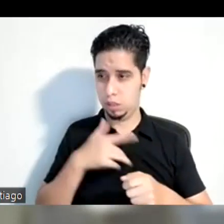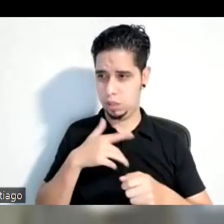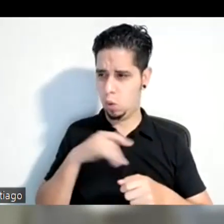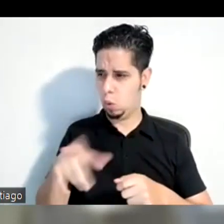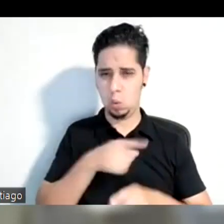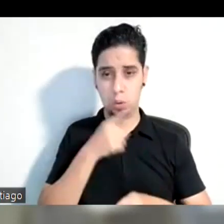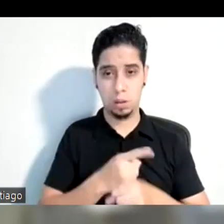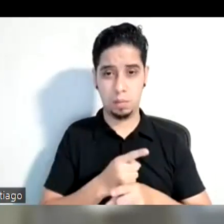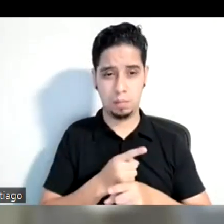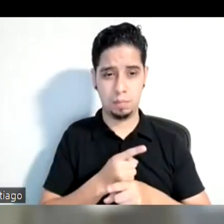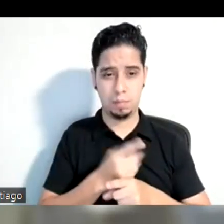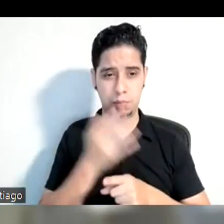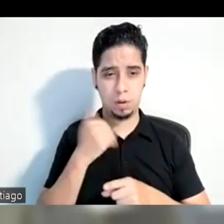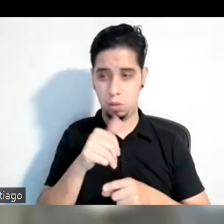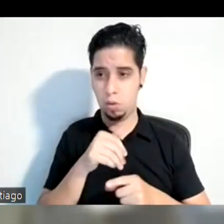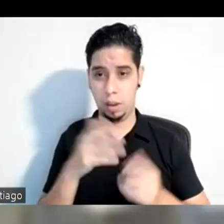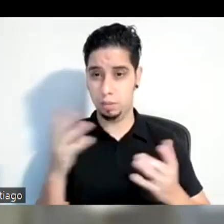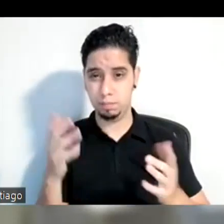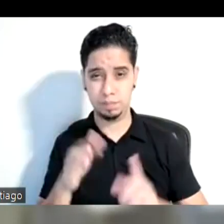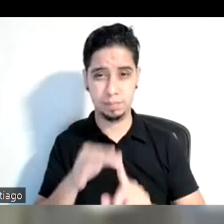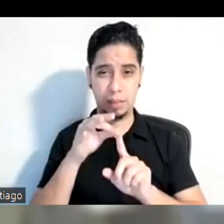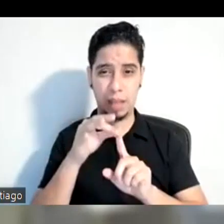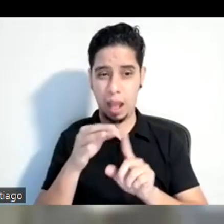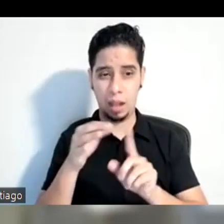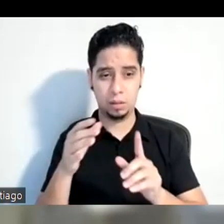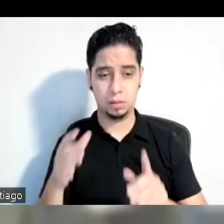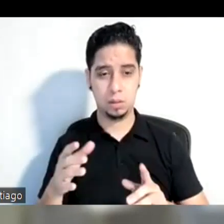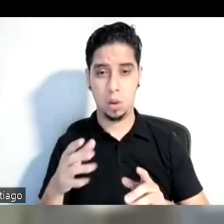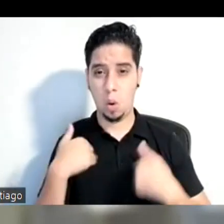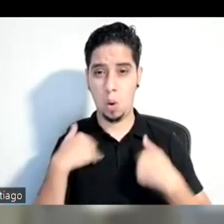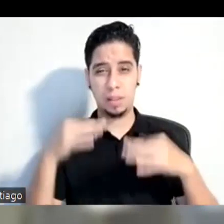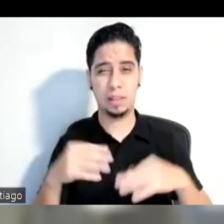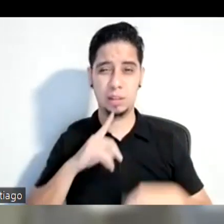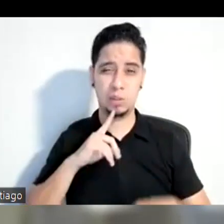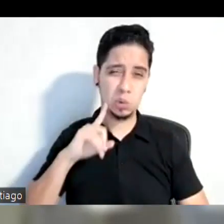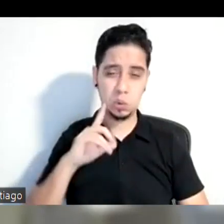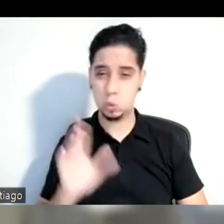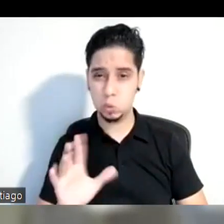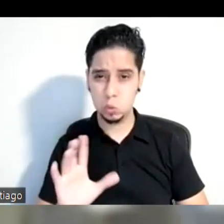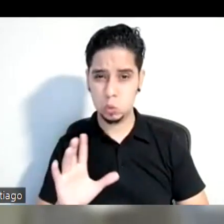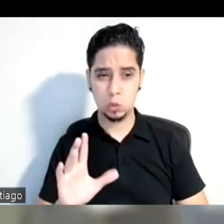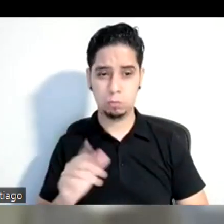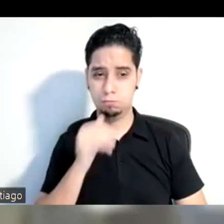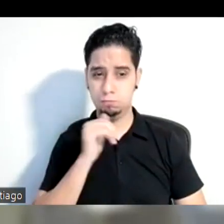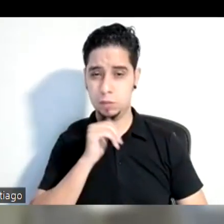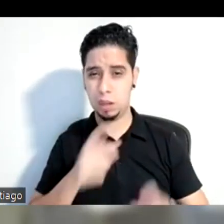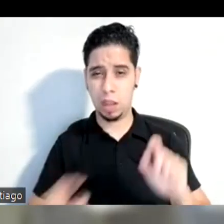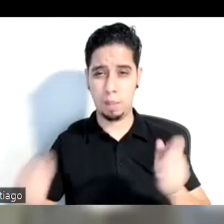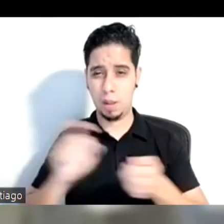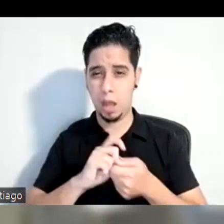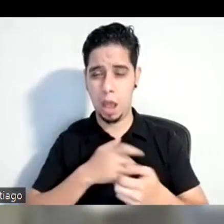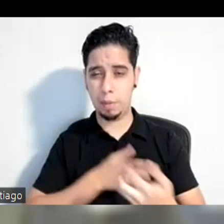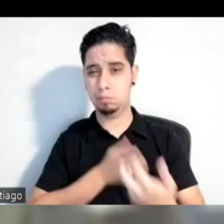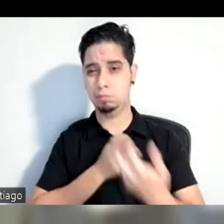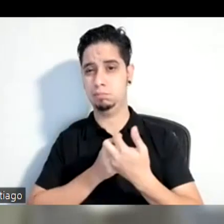una excentricidad ser sordo, gente. Es como que, pues, hoy decidí ser sordo, así que manejen el mundo a mi conveniencia